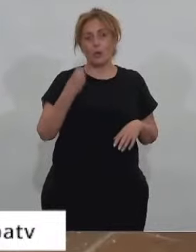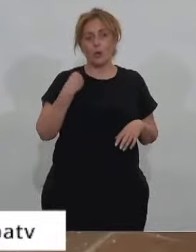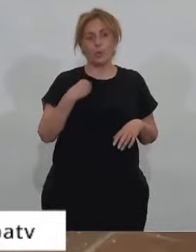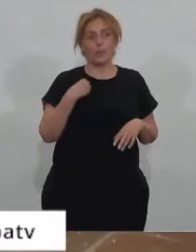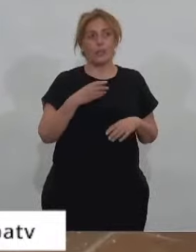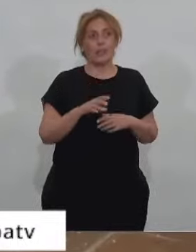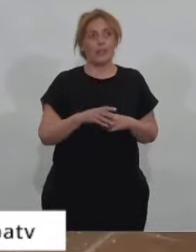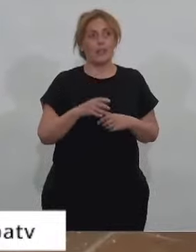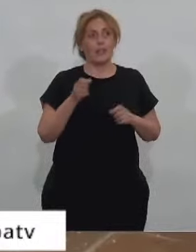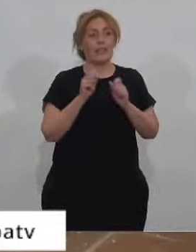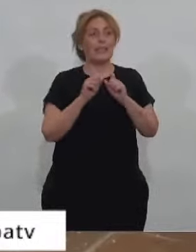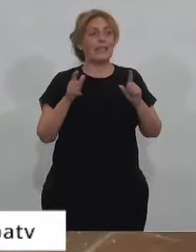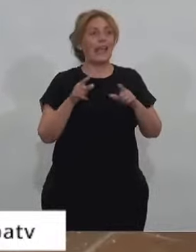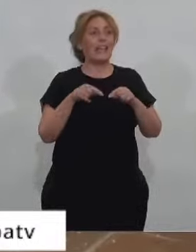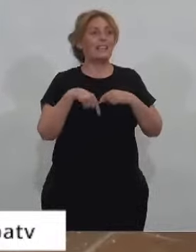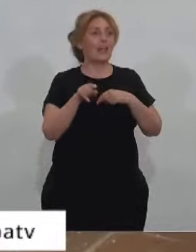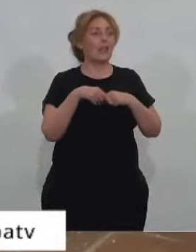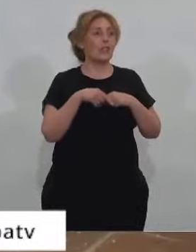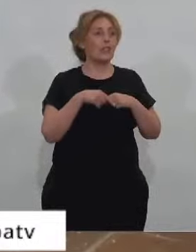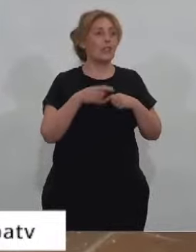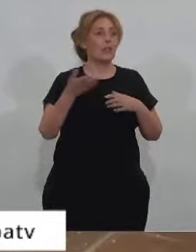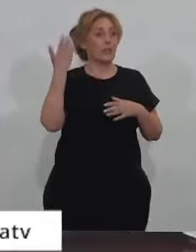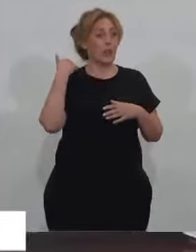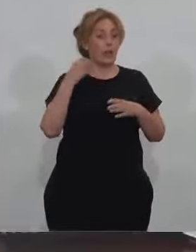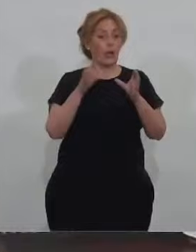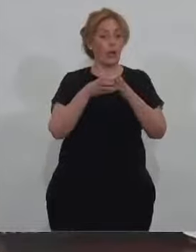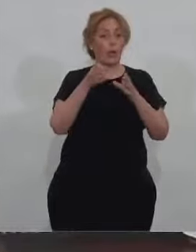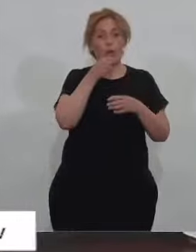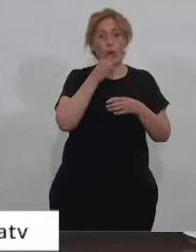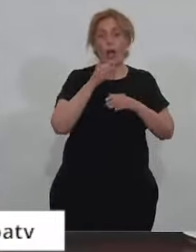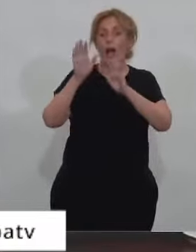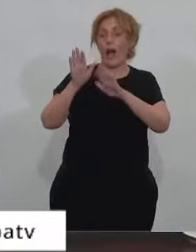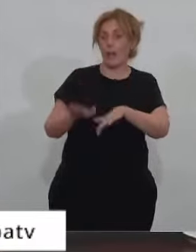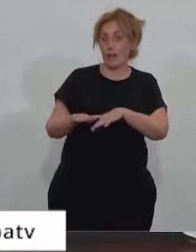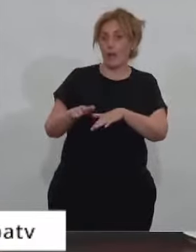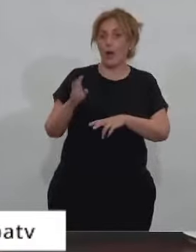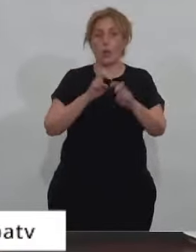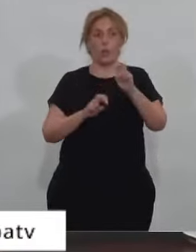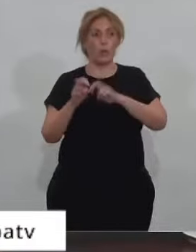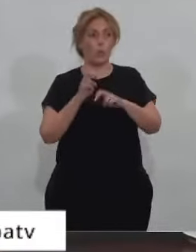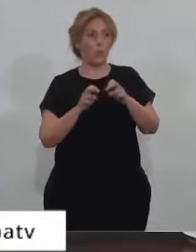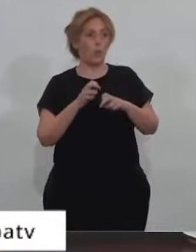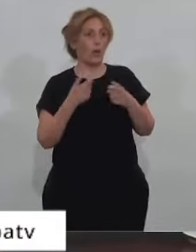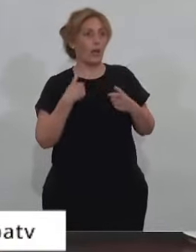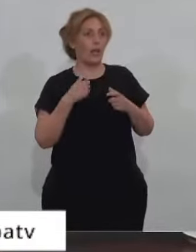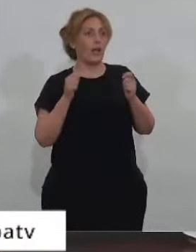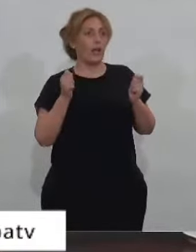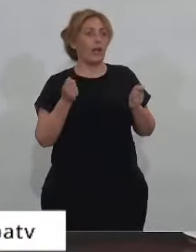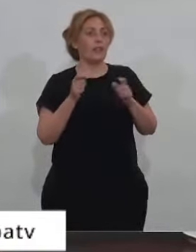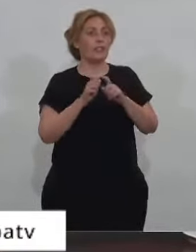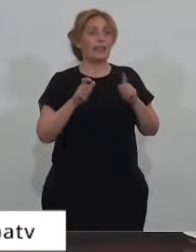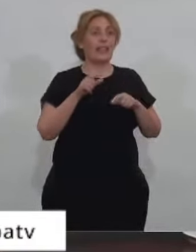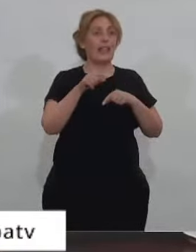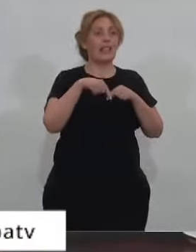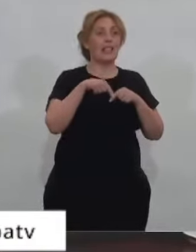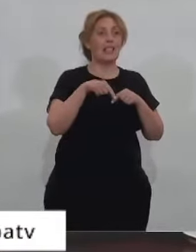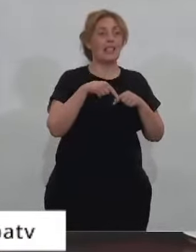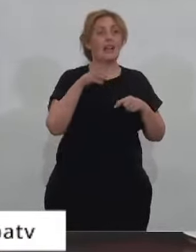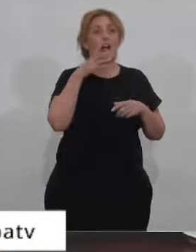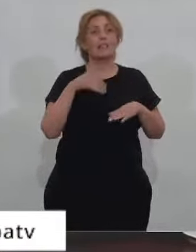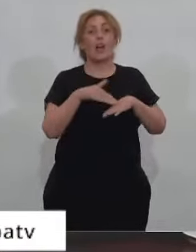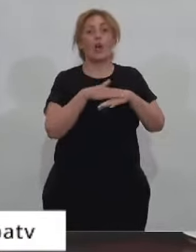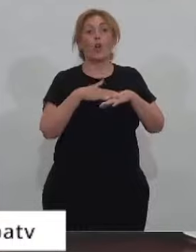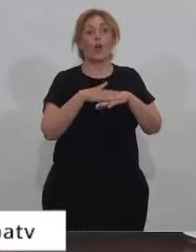pasado se vota a favor porque buscamos que nos voten los trabajadores, pero ahora que estamos gobernando no estamos de acuerdo. Y eso es un